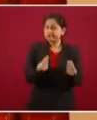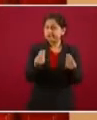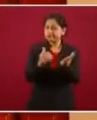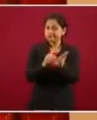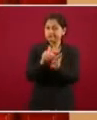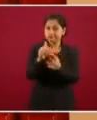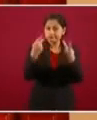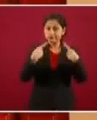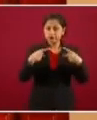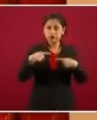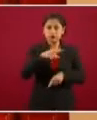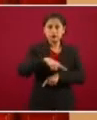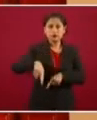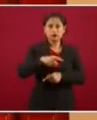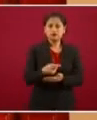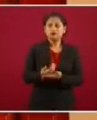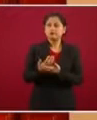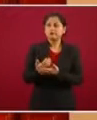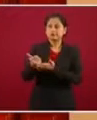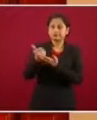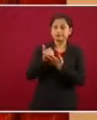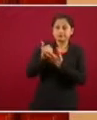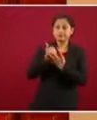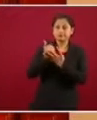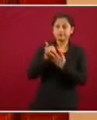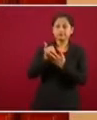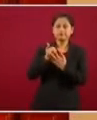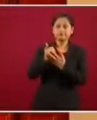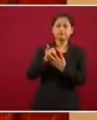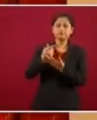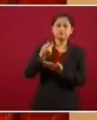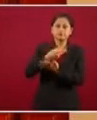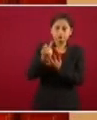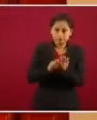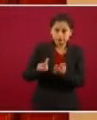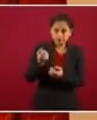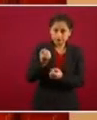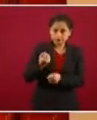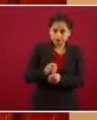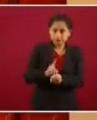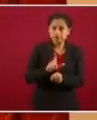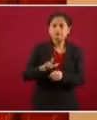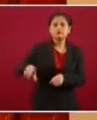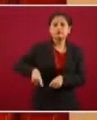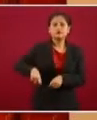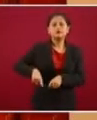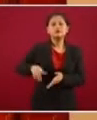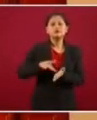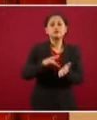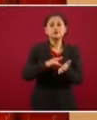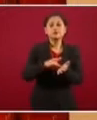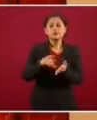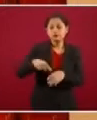momento se están beneficiando, se han estado beneficiando de programas sociales y esto no puede parar. Ahora, dejamos en